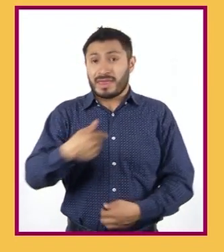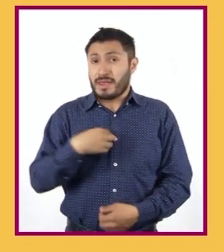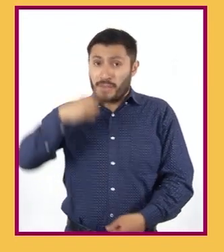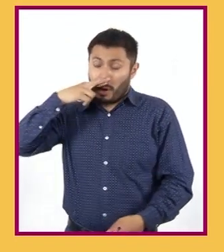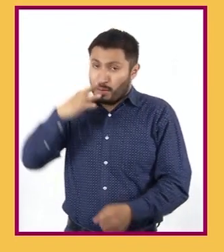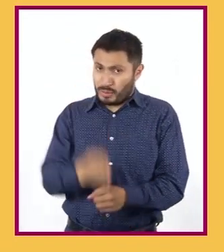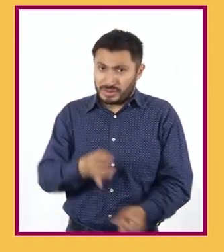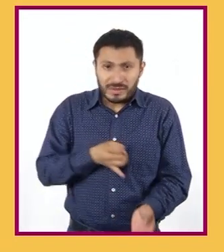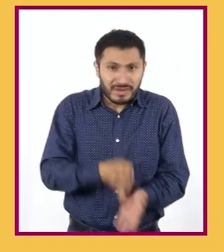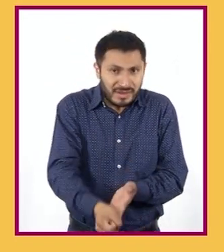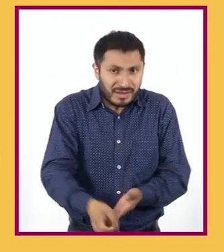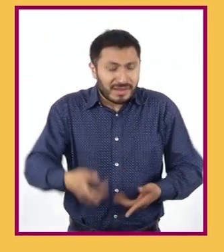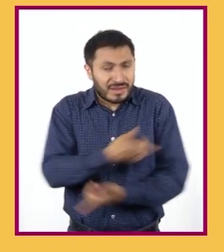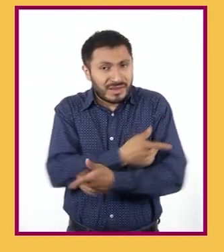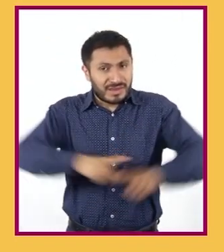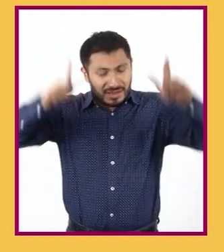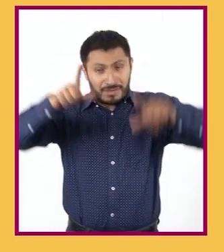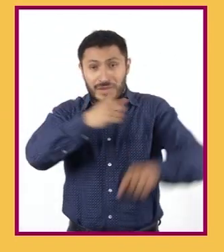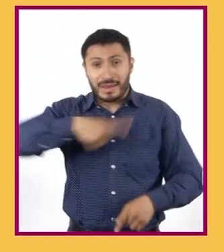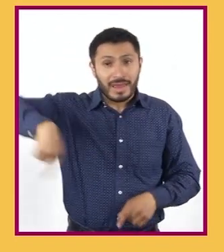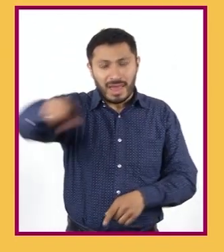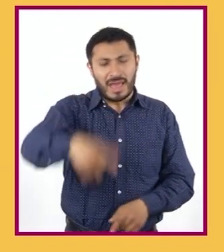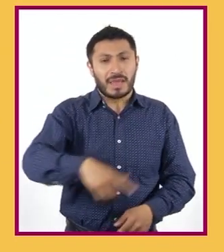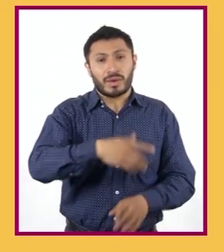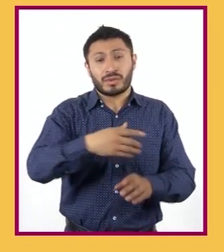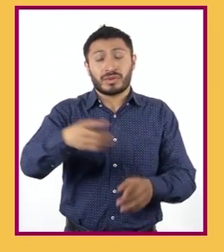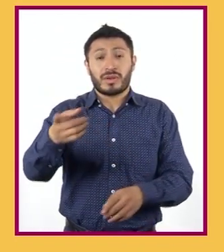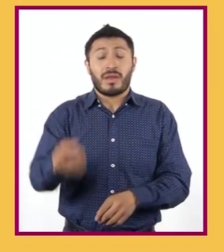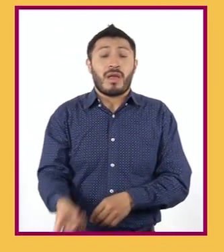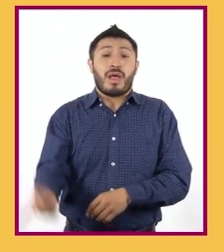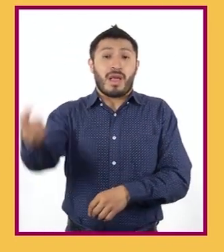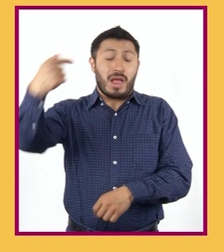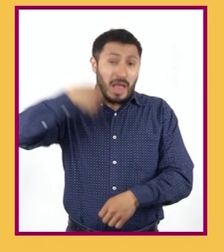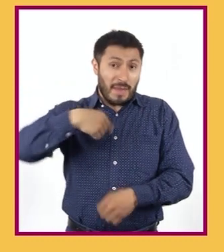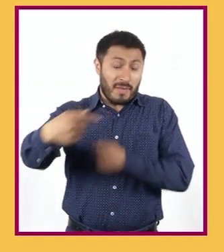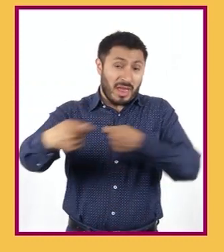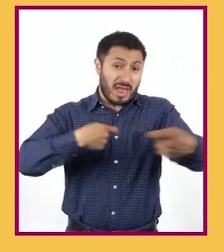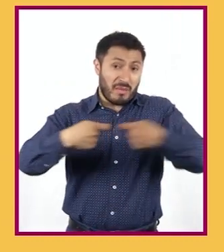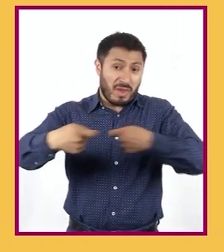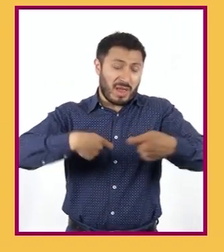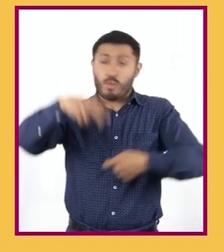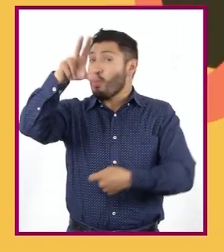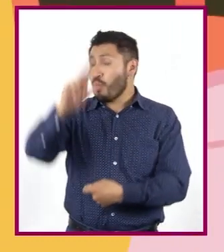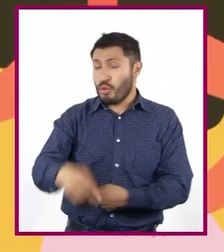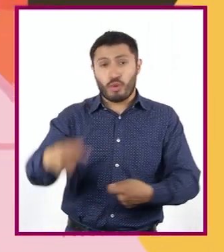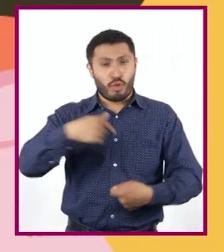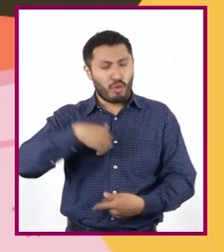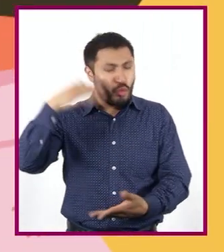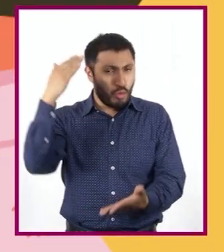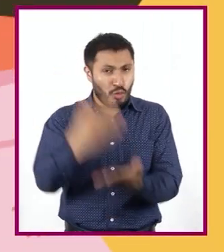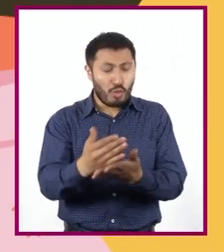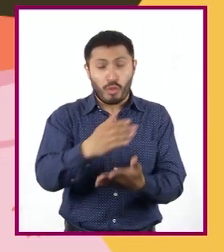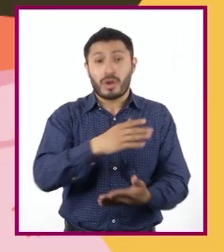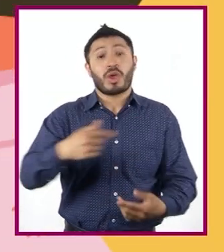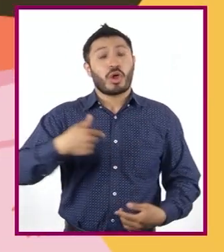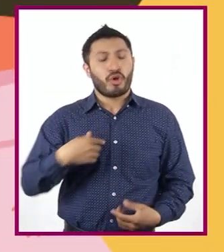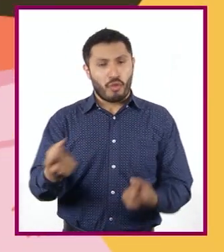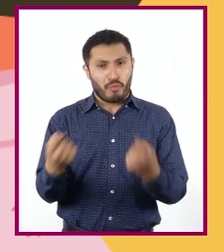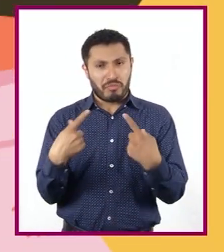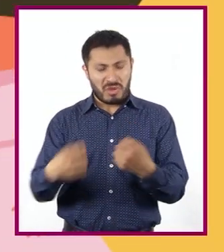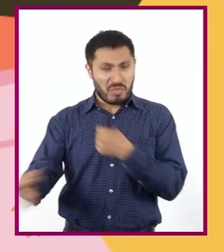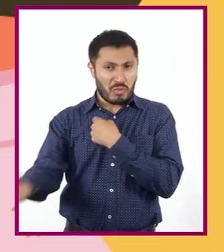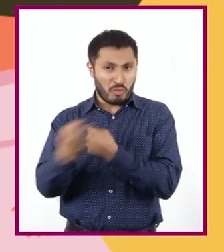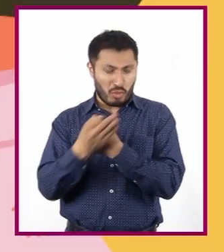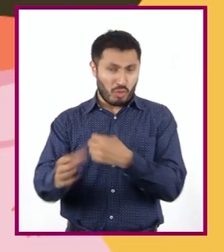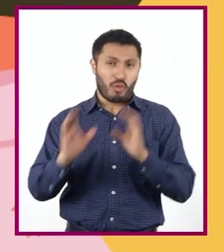de 3 novelas. ¿Sabías que para los escritores el párrafo más importante y quizá el más difícil de escribir